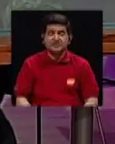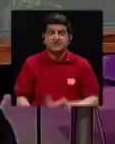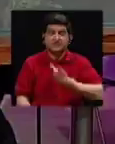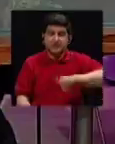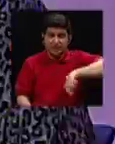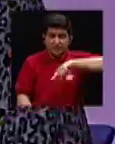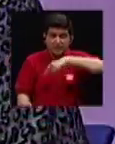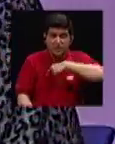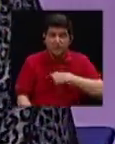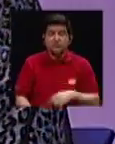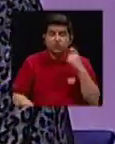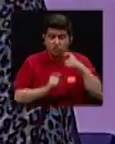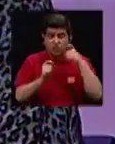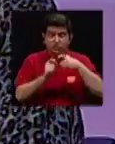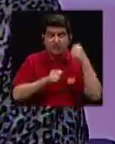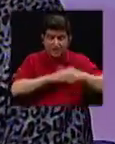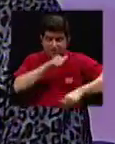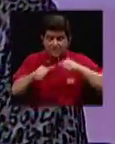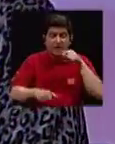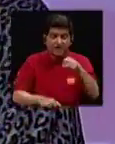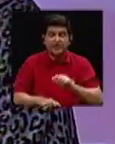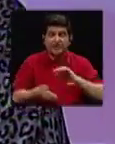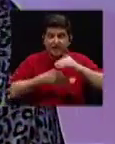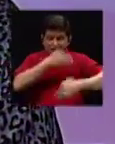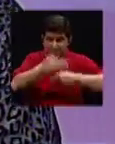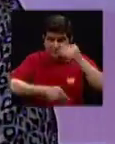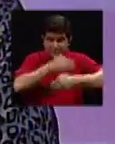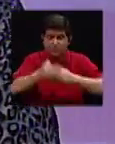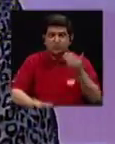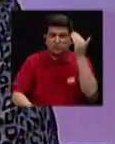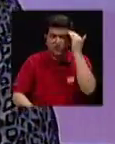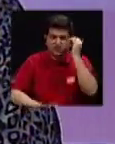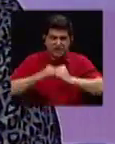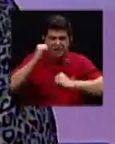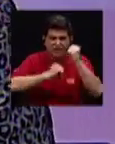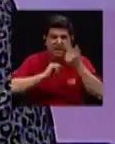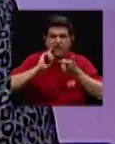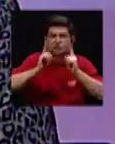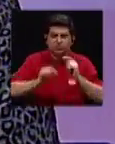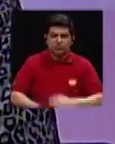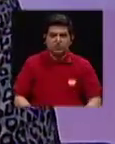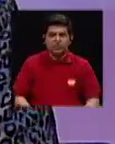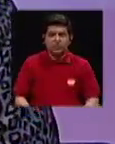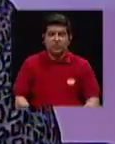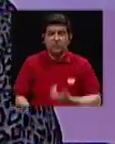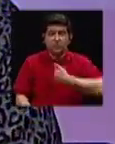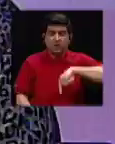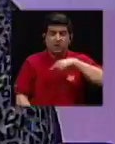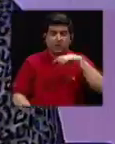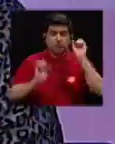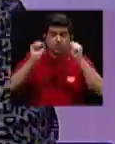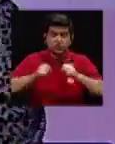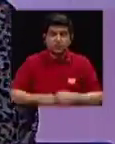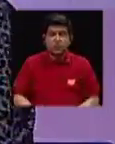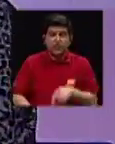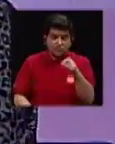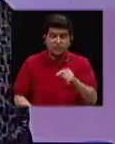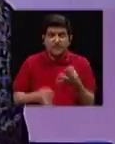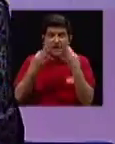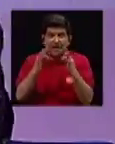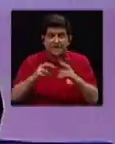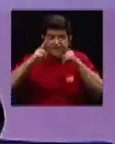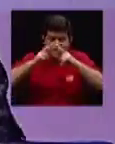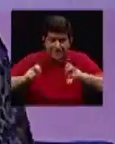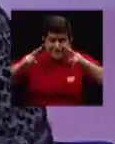eh Nuestro esfuerzo tiene que ver justamente estar dirigido a ese desciframiento entender qué estructura está en juego ahí porque lo que podemos